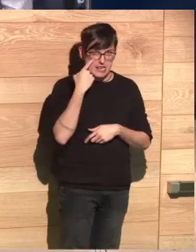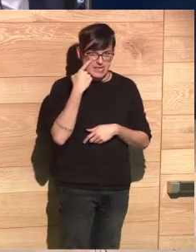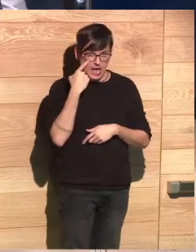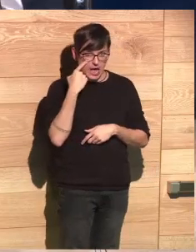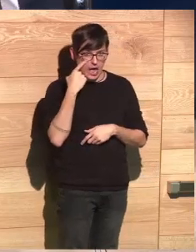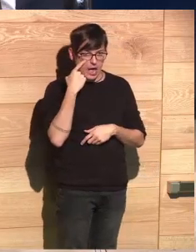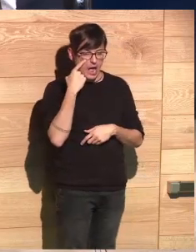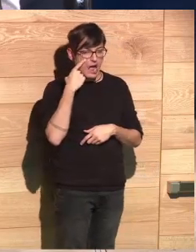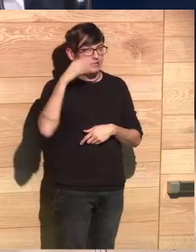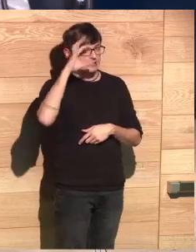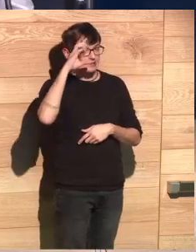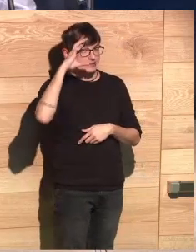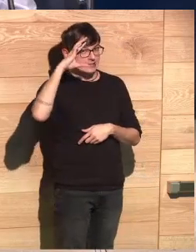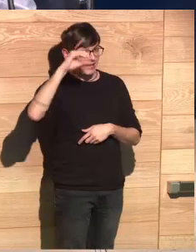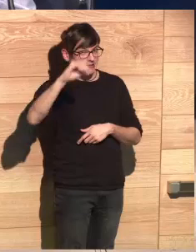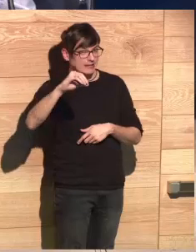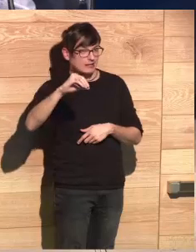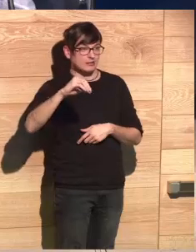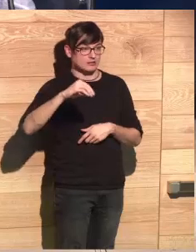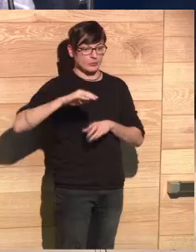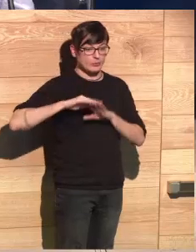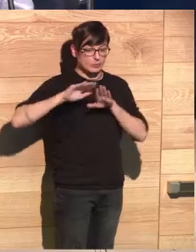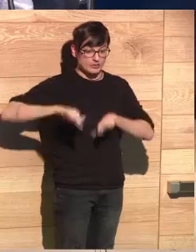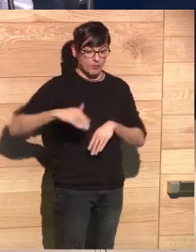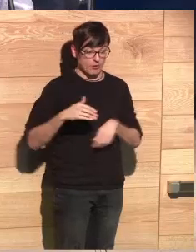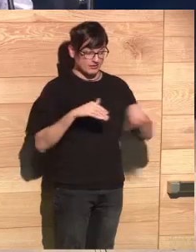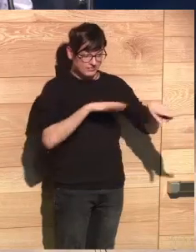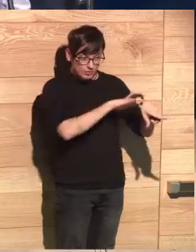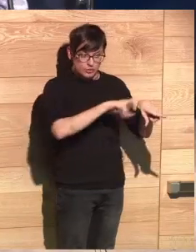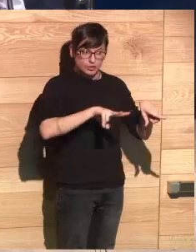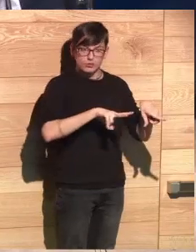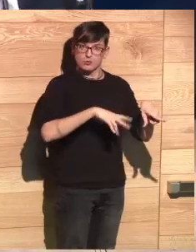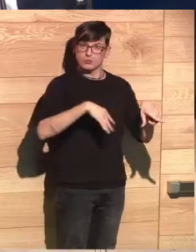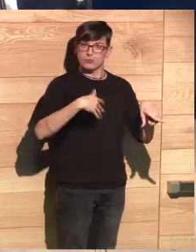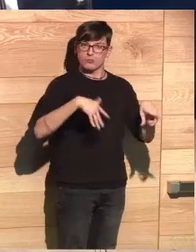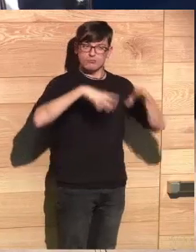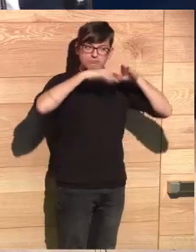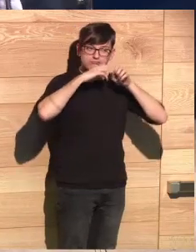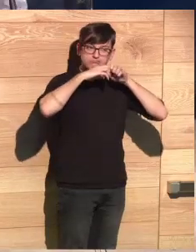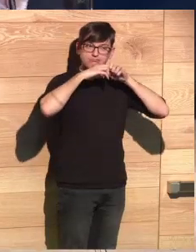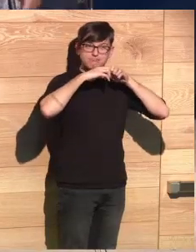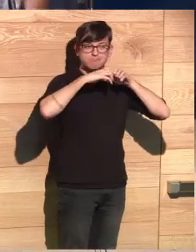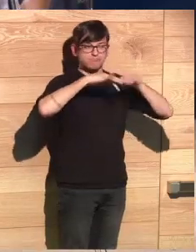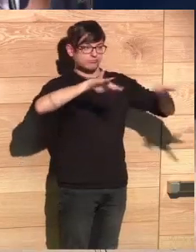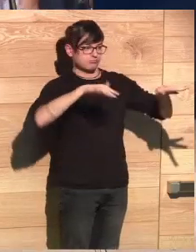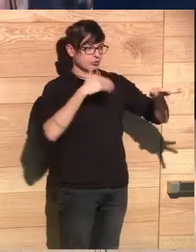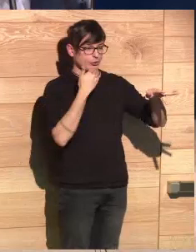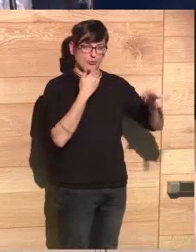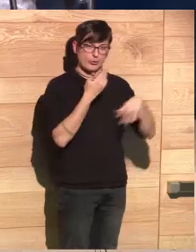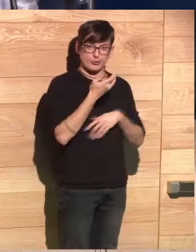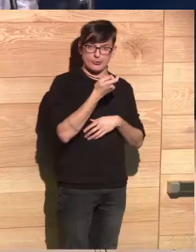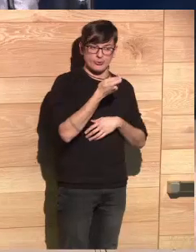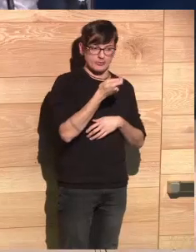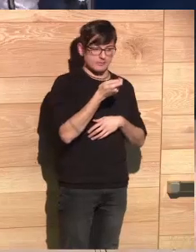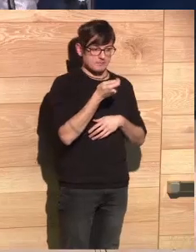Amazon y que en los últimos años se ha convertido en Estados Unidos en un, digamos, un dispositivo